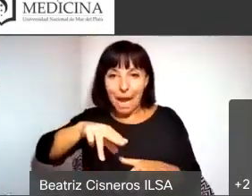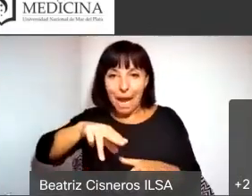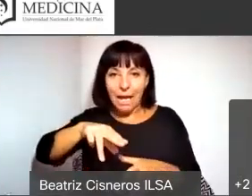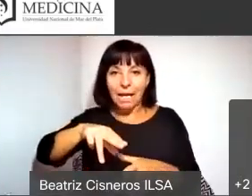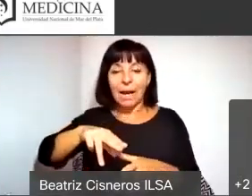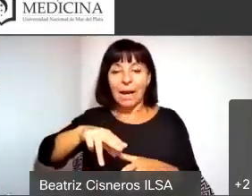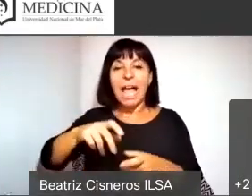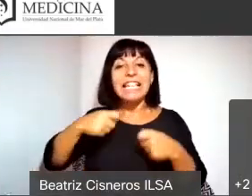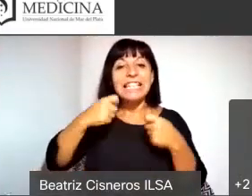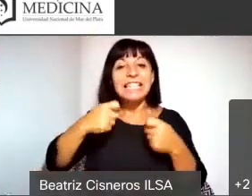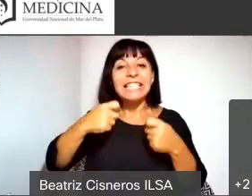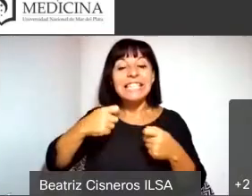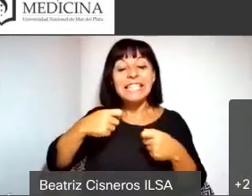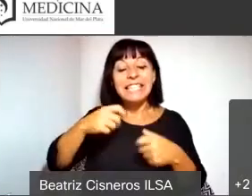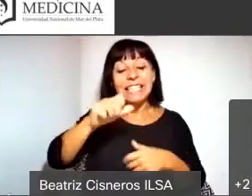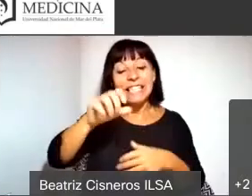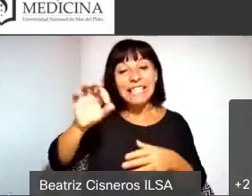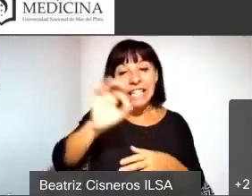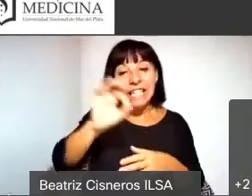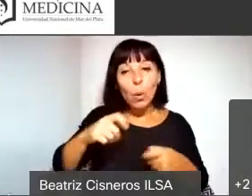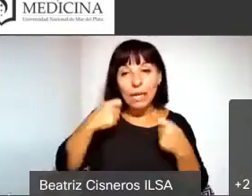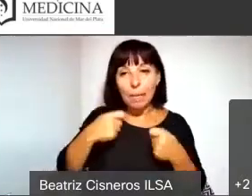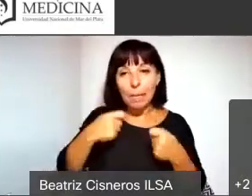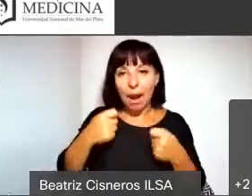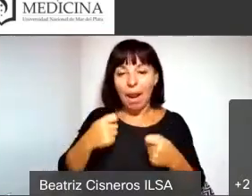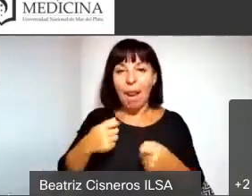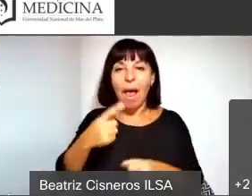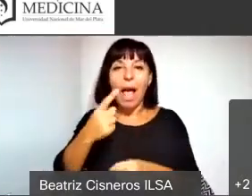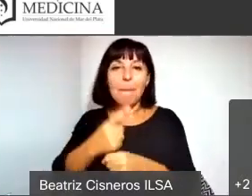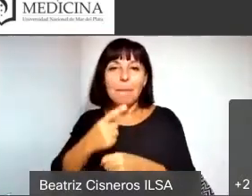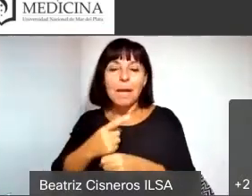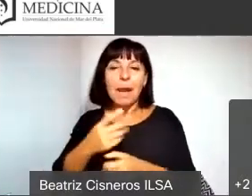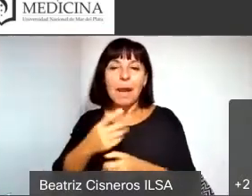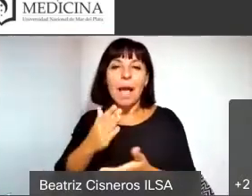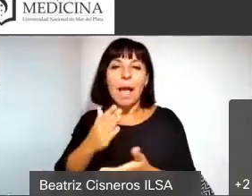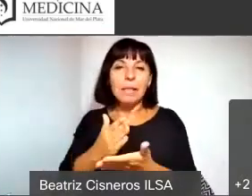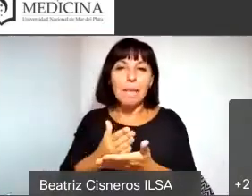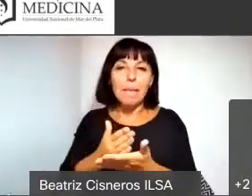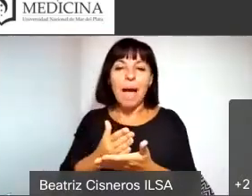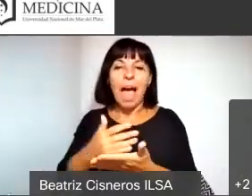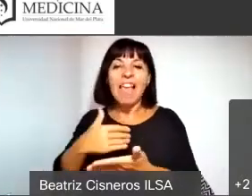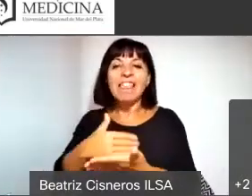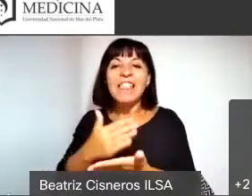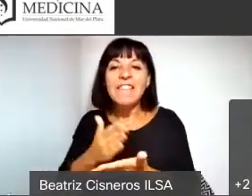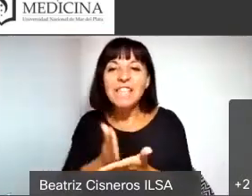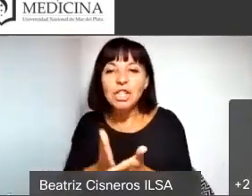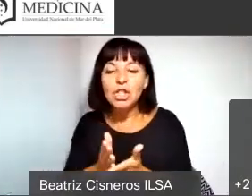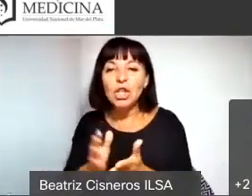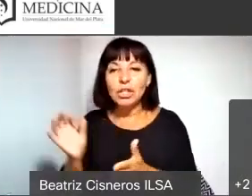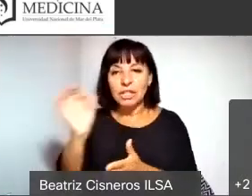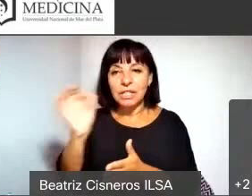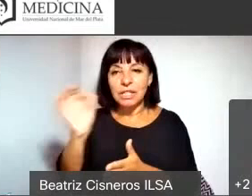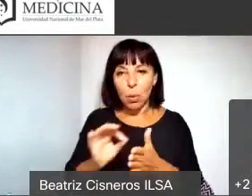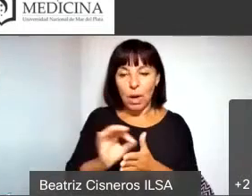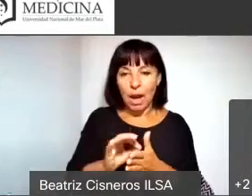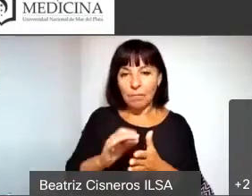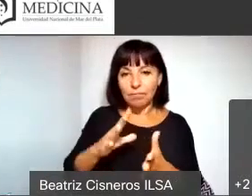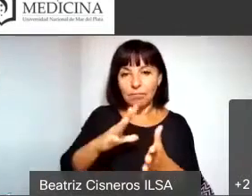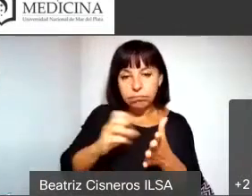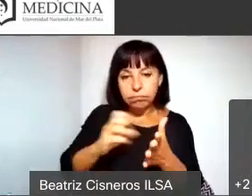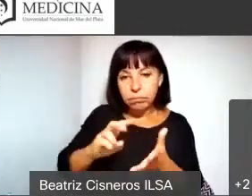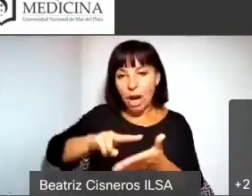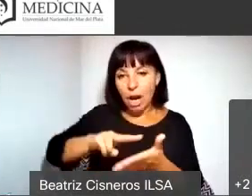animal. Y que en las primeras etapas de la división celular van a replicarse y van